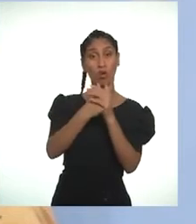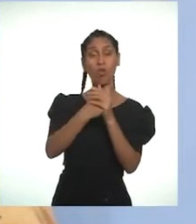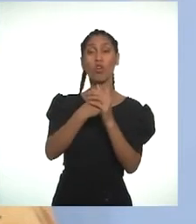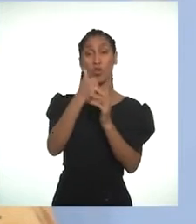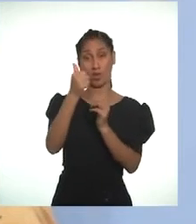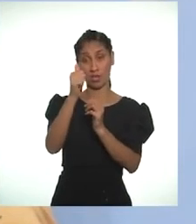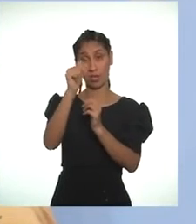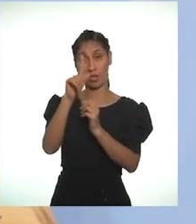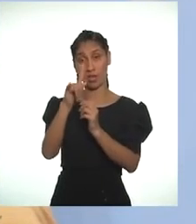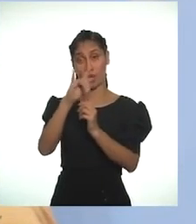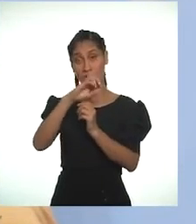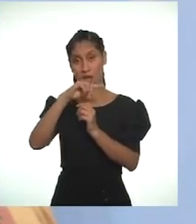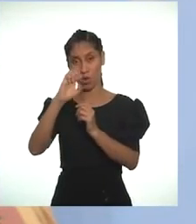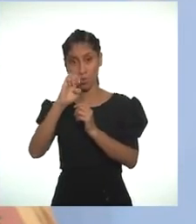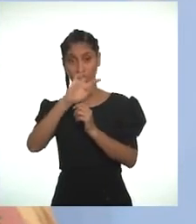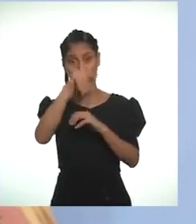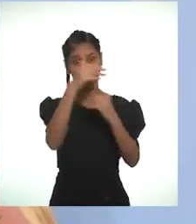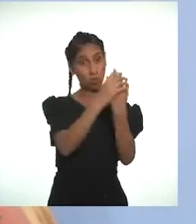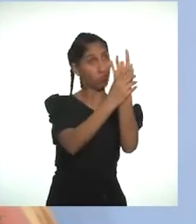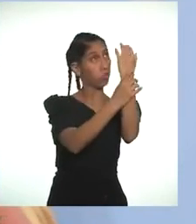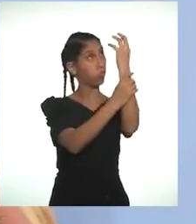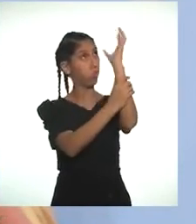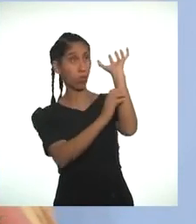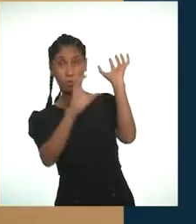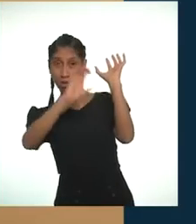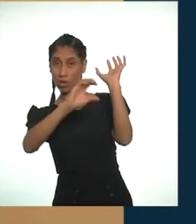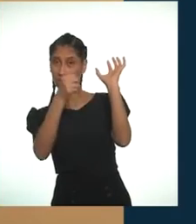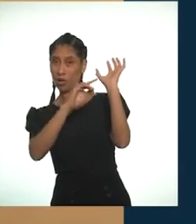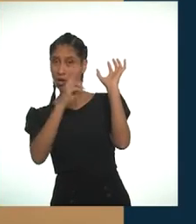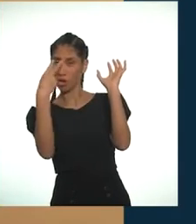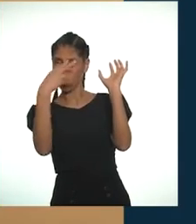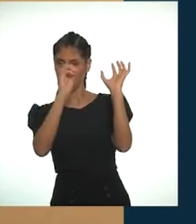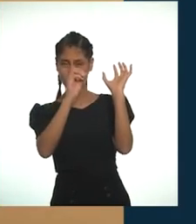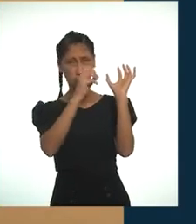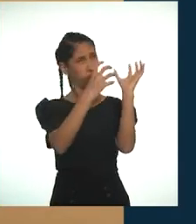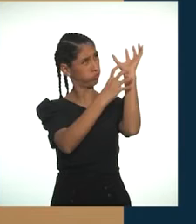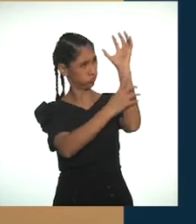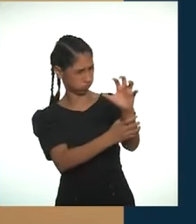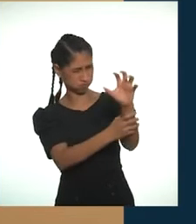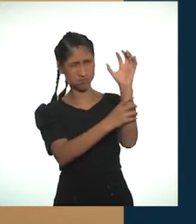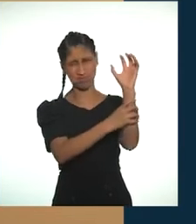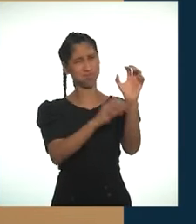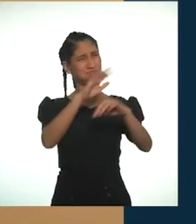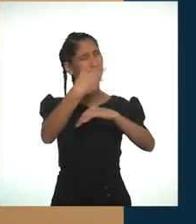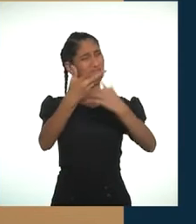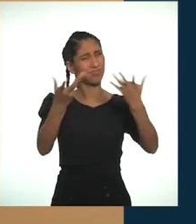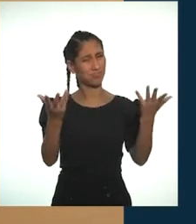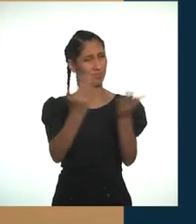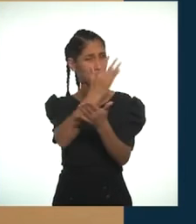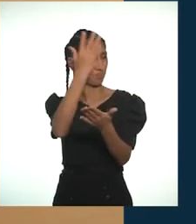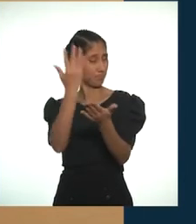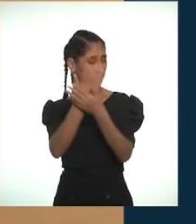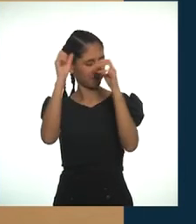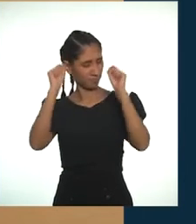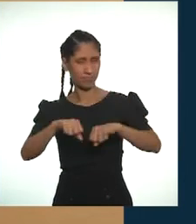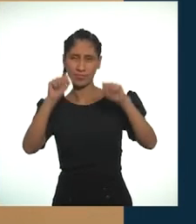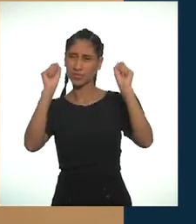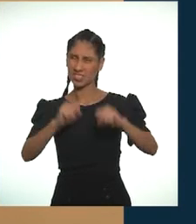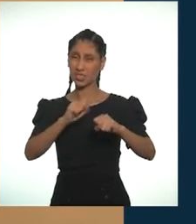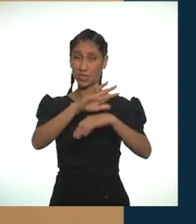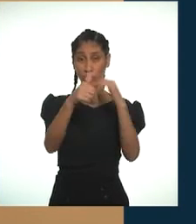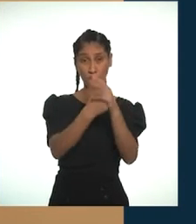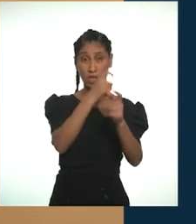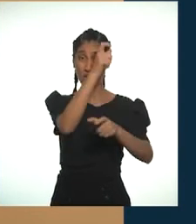caucho golpeó fuertemente a estas comunidades. Así es, Andrea. La explotación a